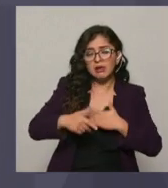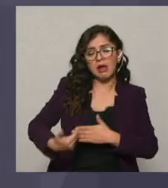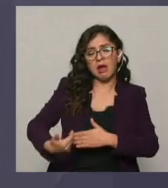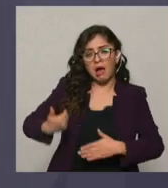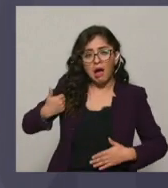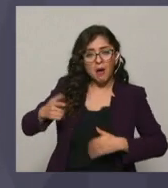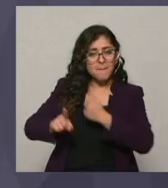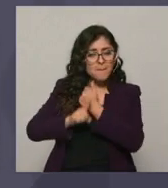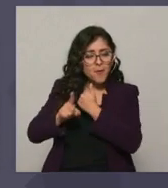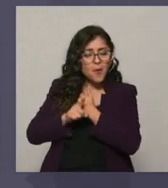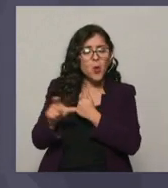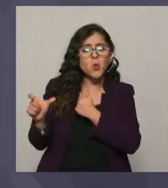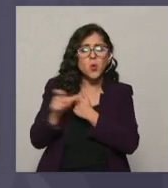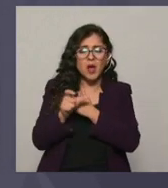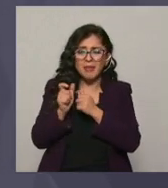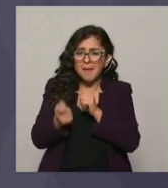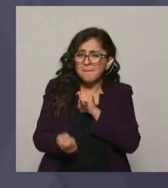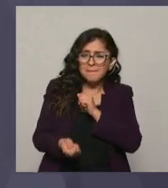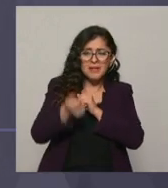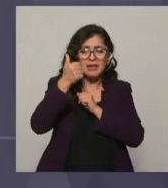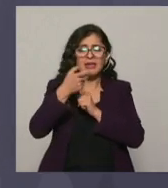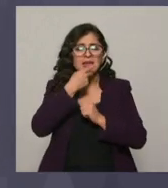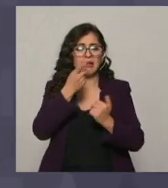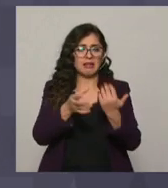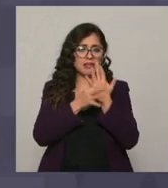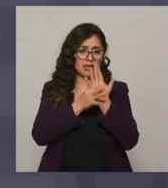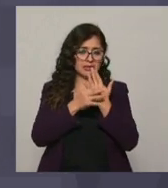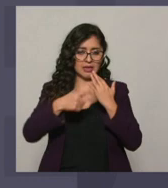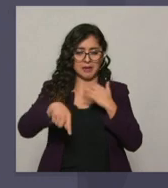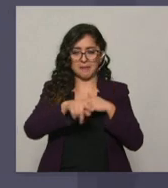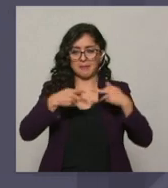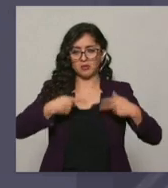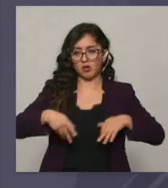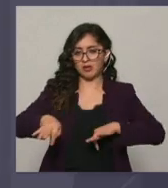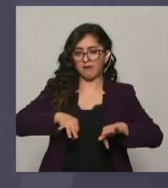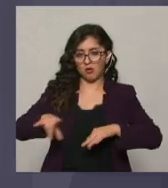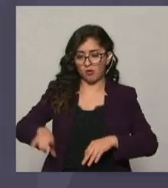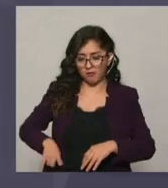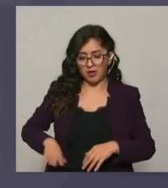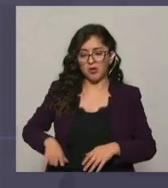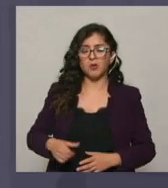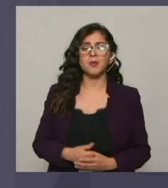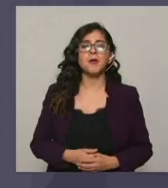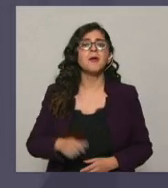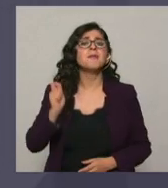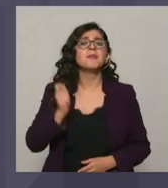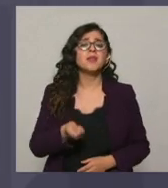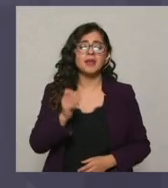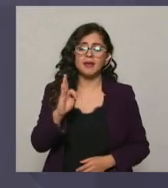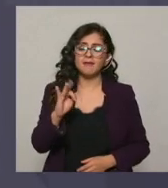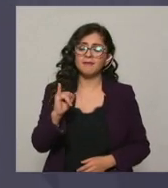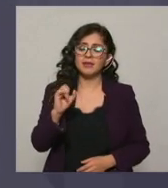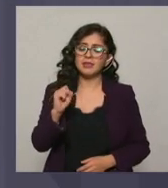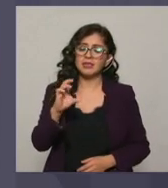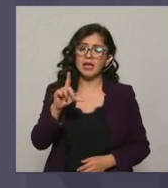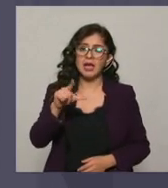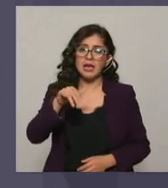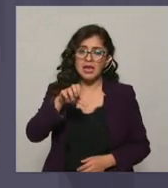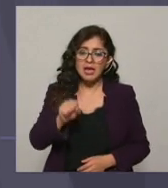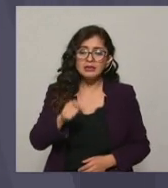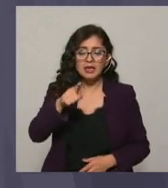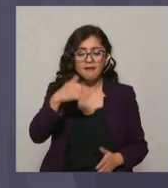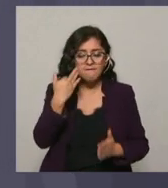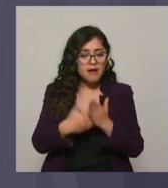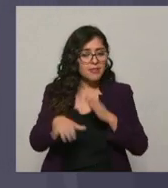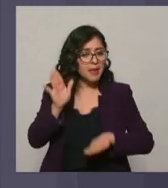principio ellos me decían, primero, en las fiscalías falta un montón de capacitación en temas de tecnología y